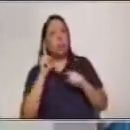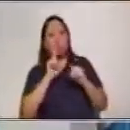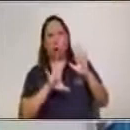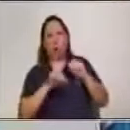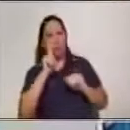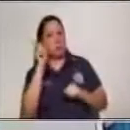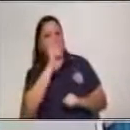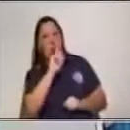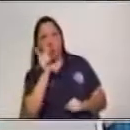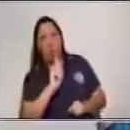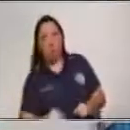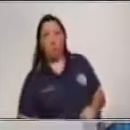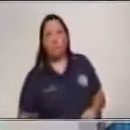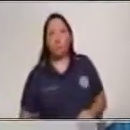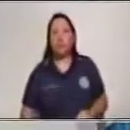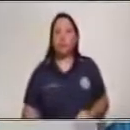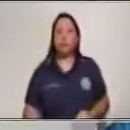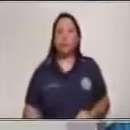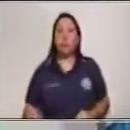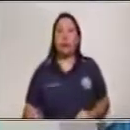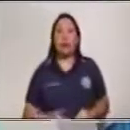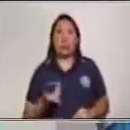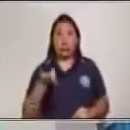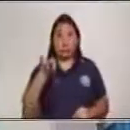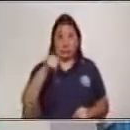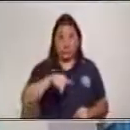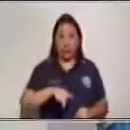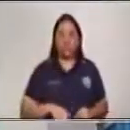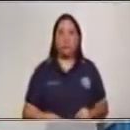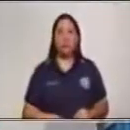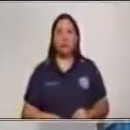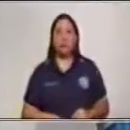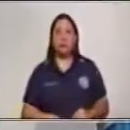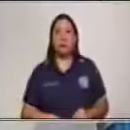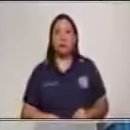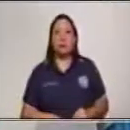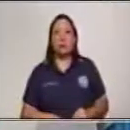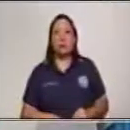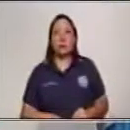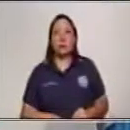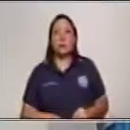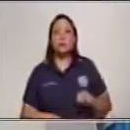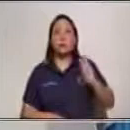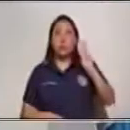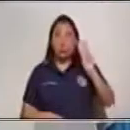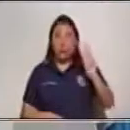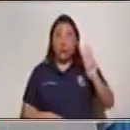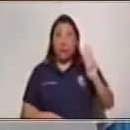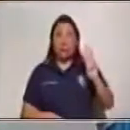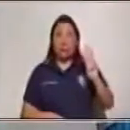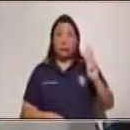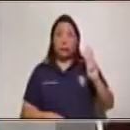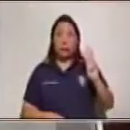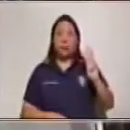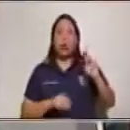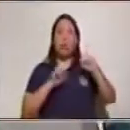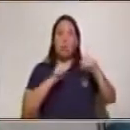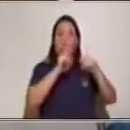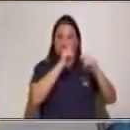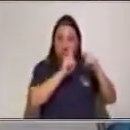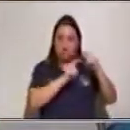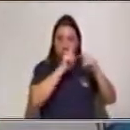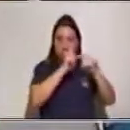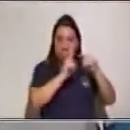11. De nuevo, vemos que el 3 puede dividir al